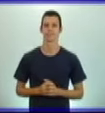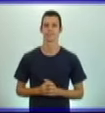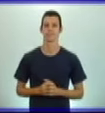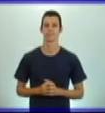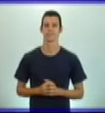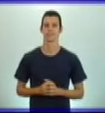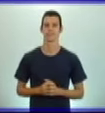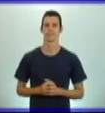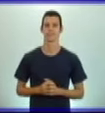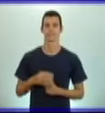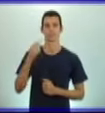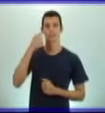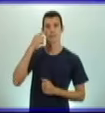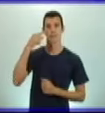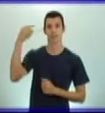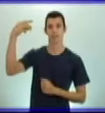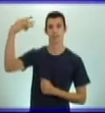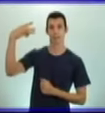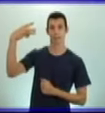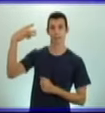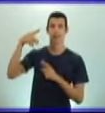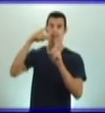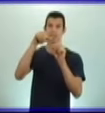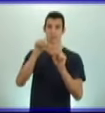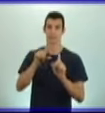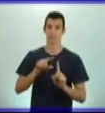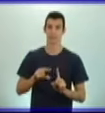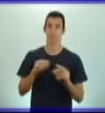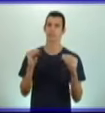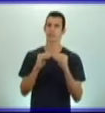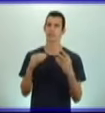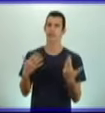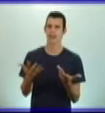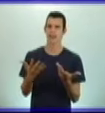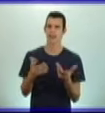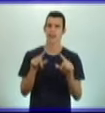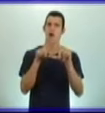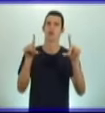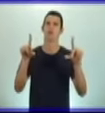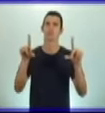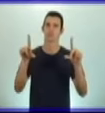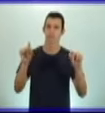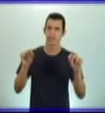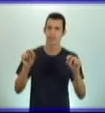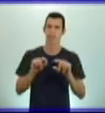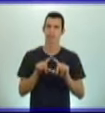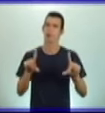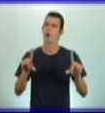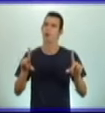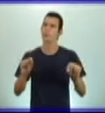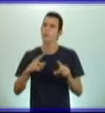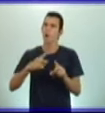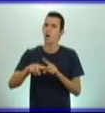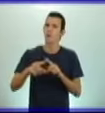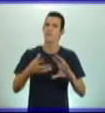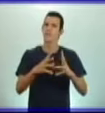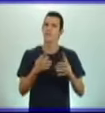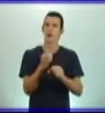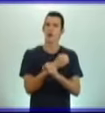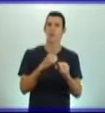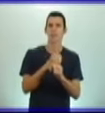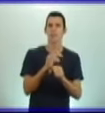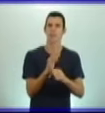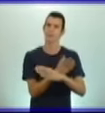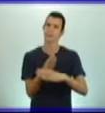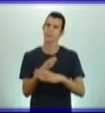los temas que vamos a tratar corresponden a funciones, concepto de función, función modular y potenciales,